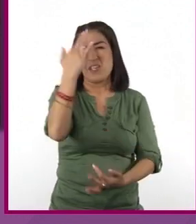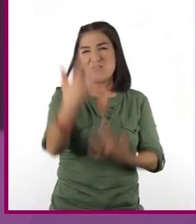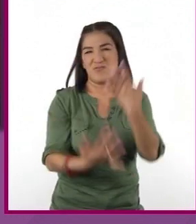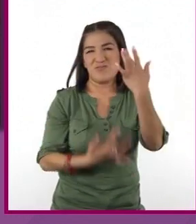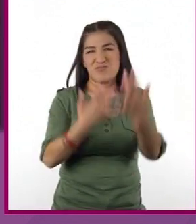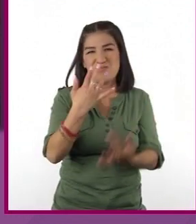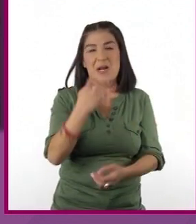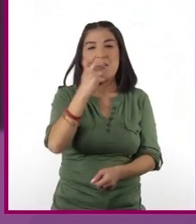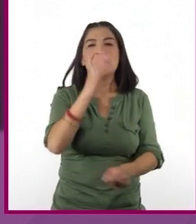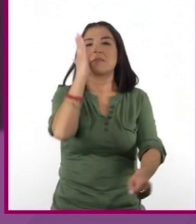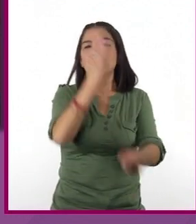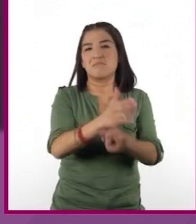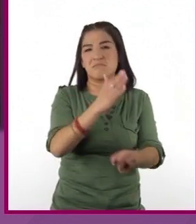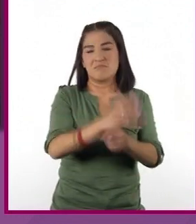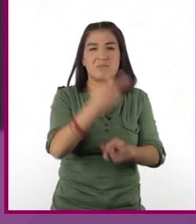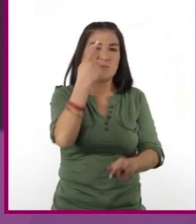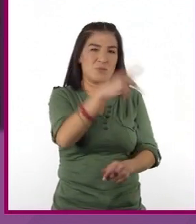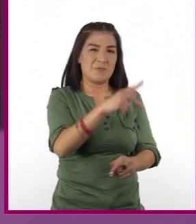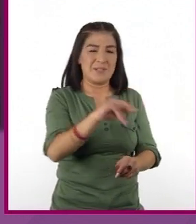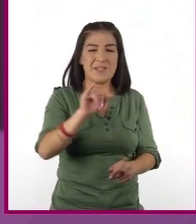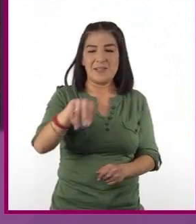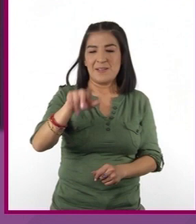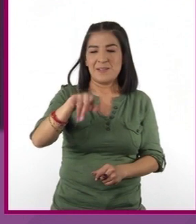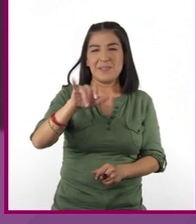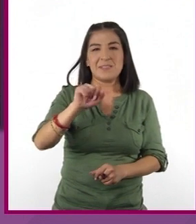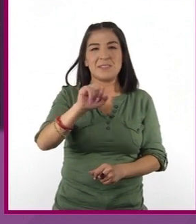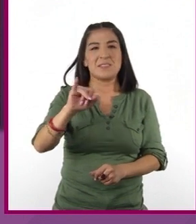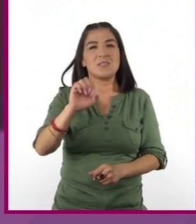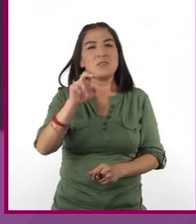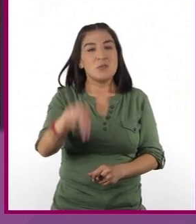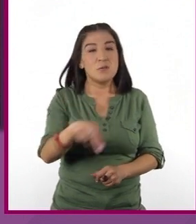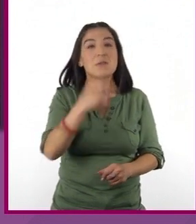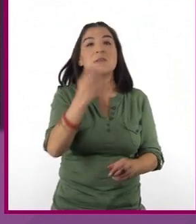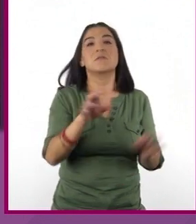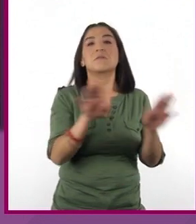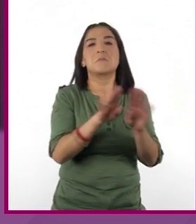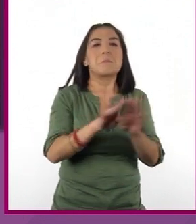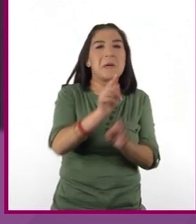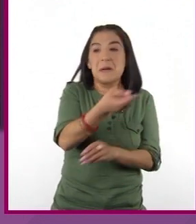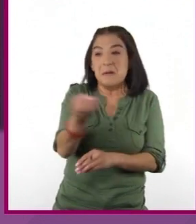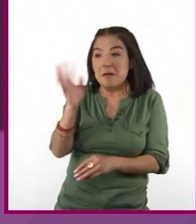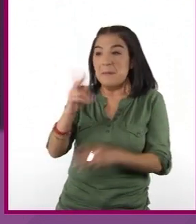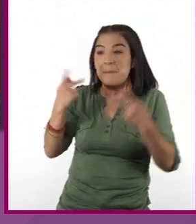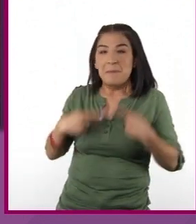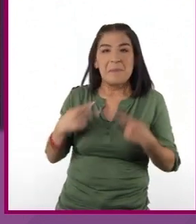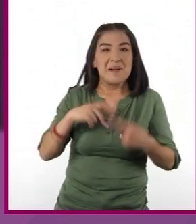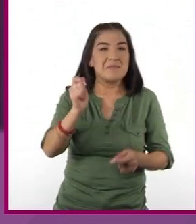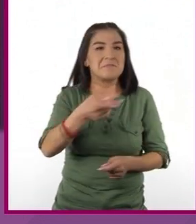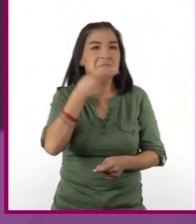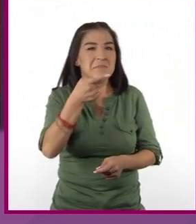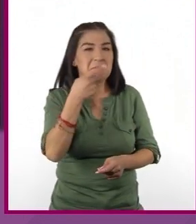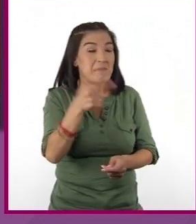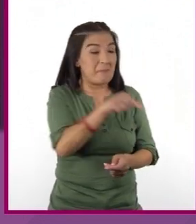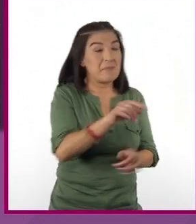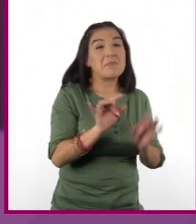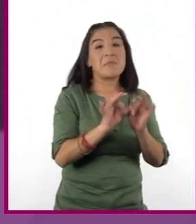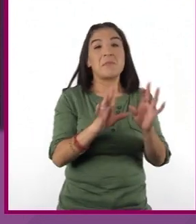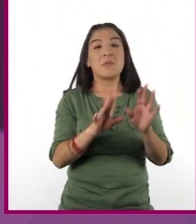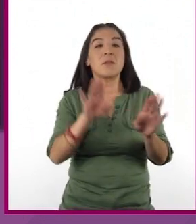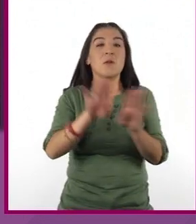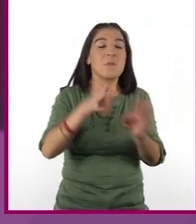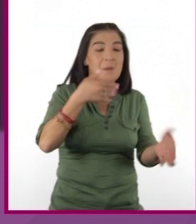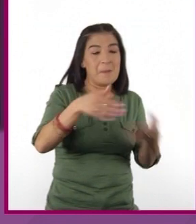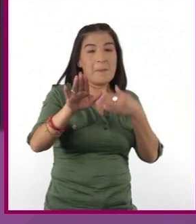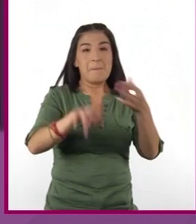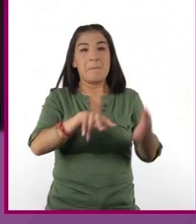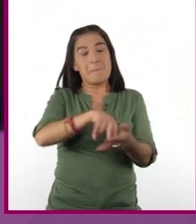tule de los castigos de la Inquisición, según los rumores que corrían. Por el más casual de los accidentes había